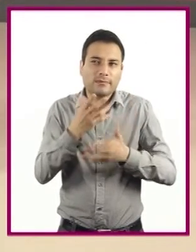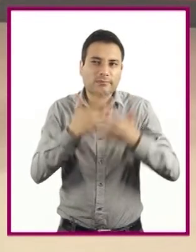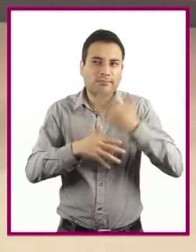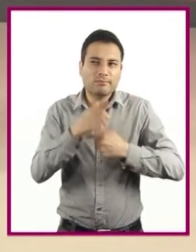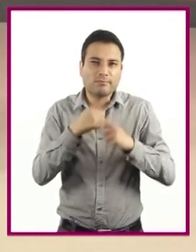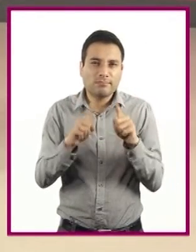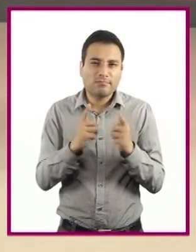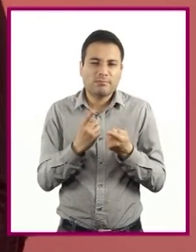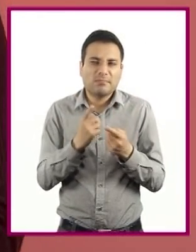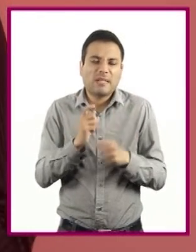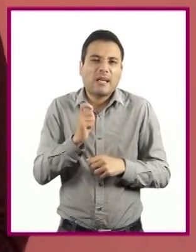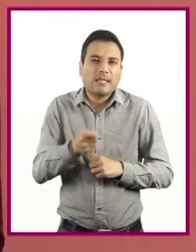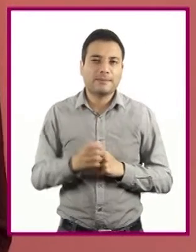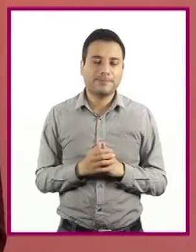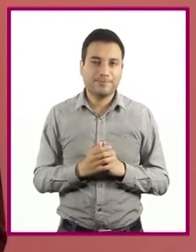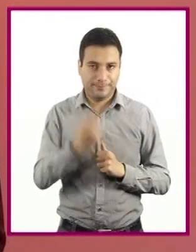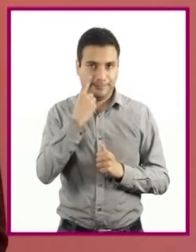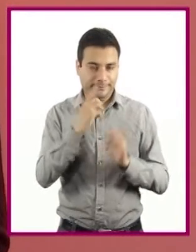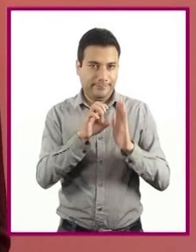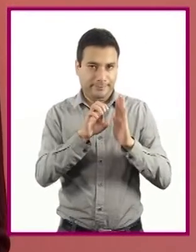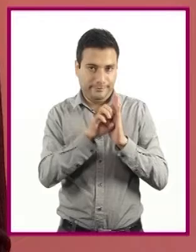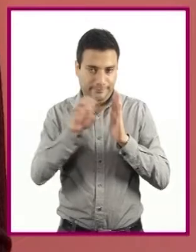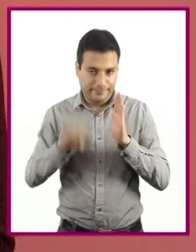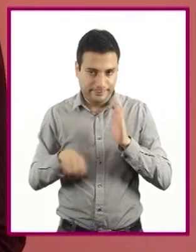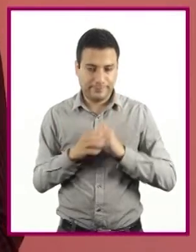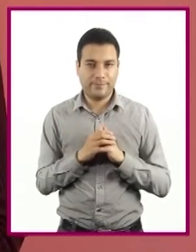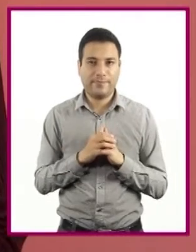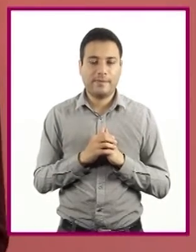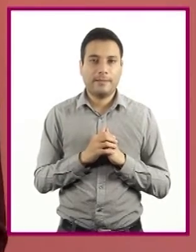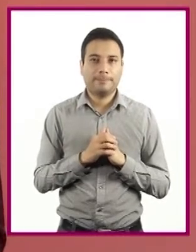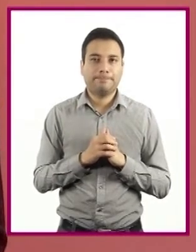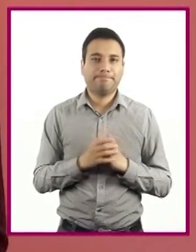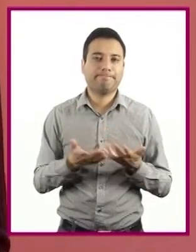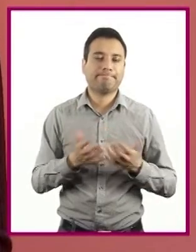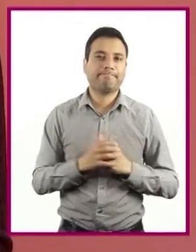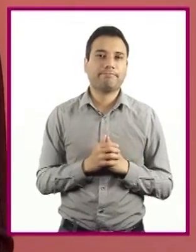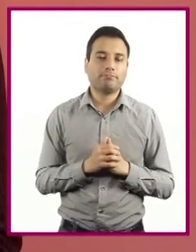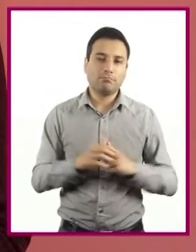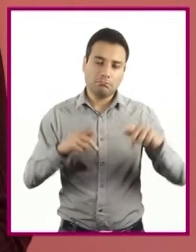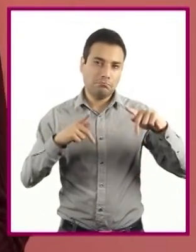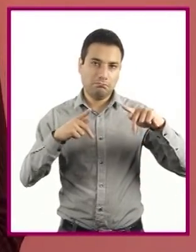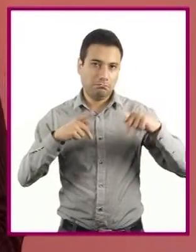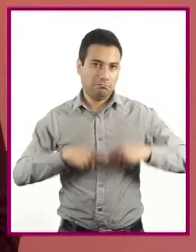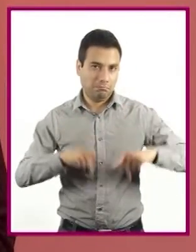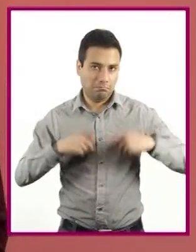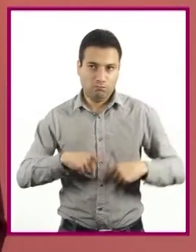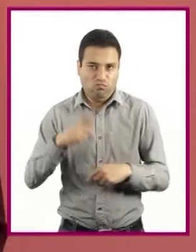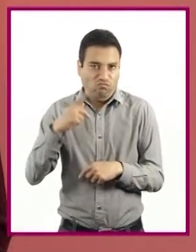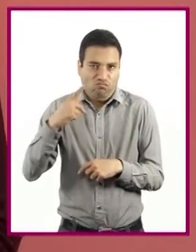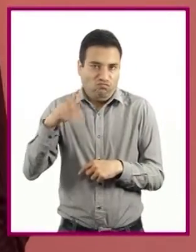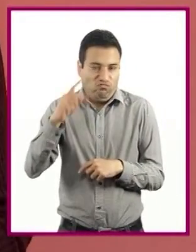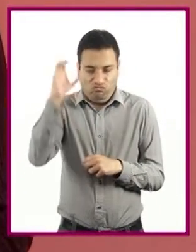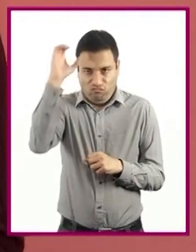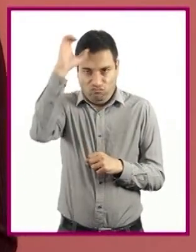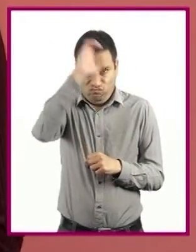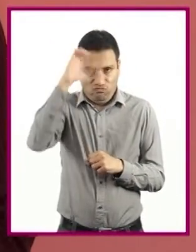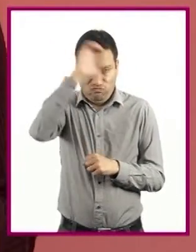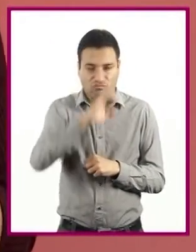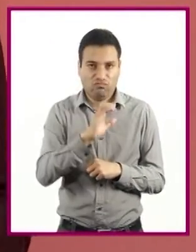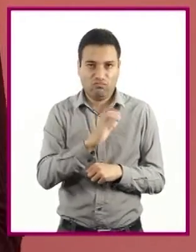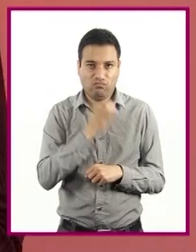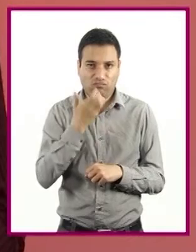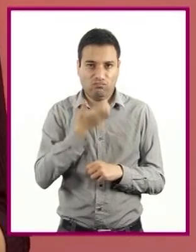refranes? En el caso de los refranes y dichos que reflejan la imaginación y la sabiduría popular, el